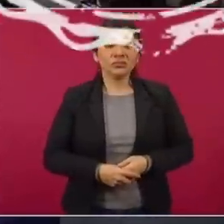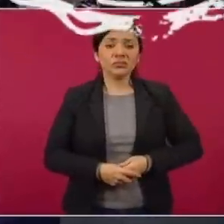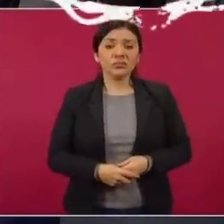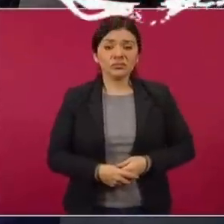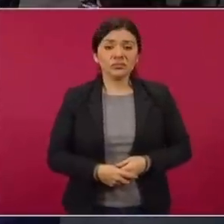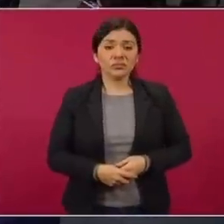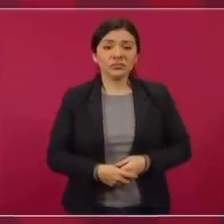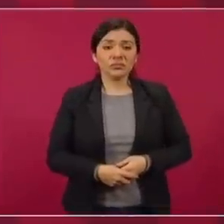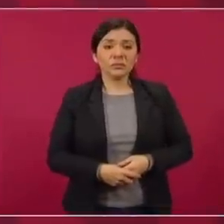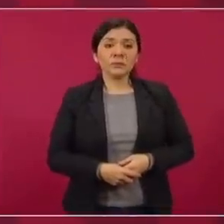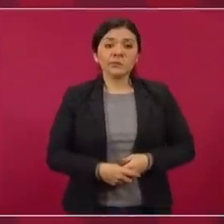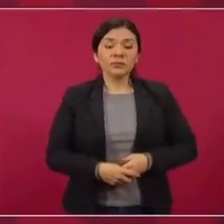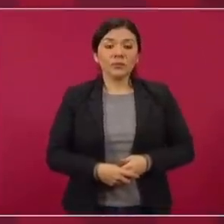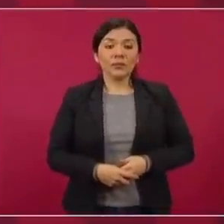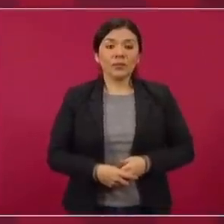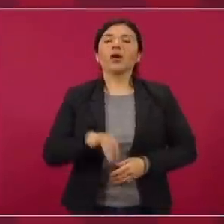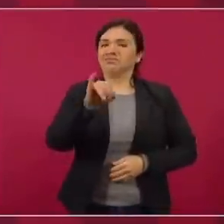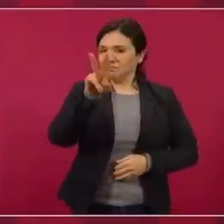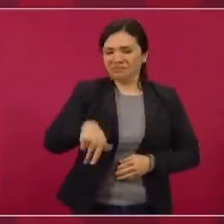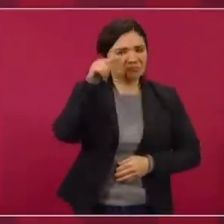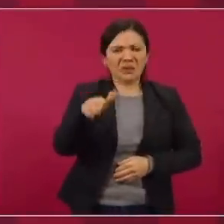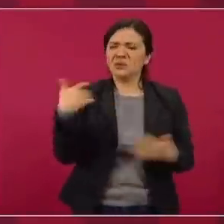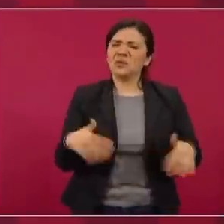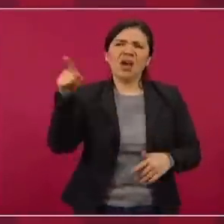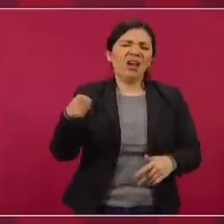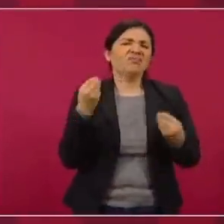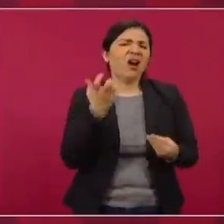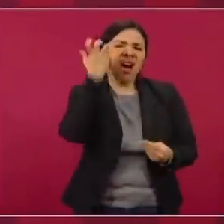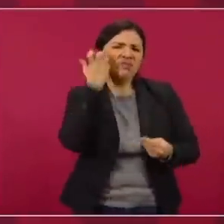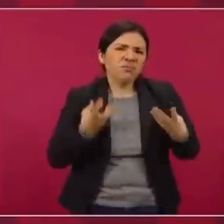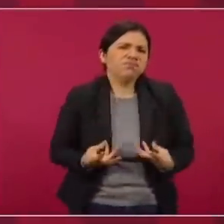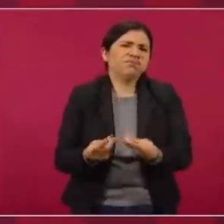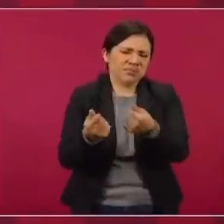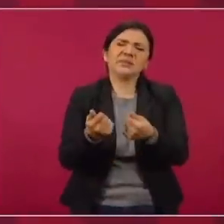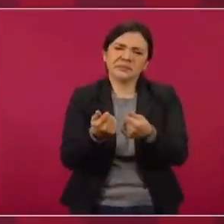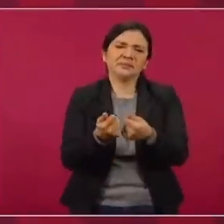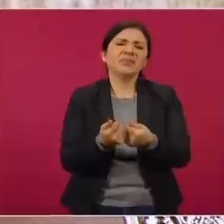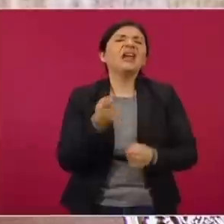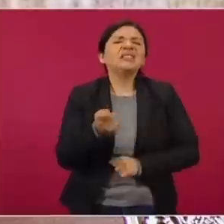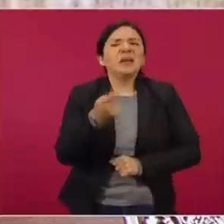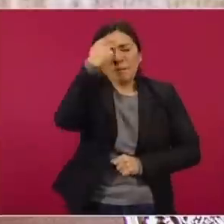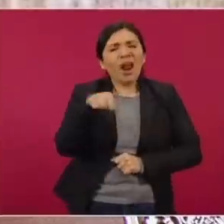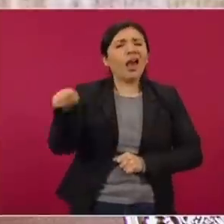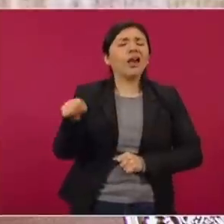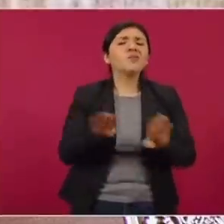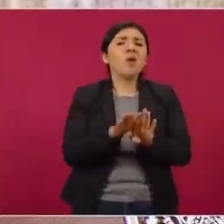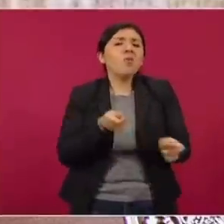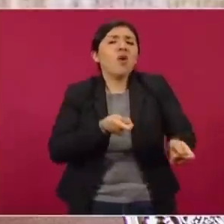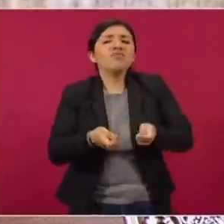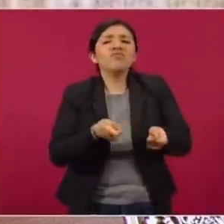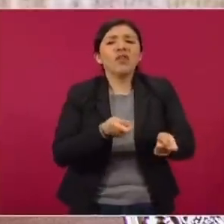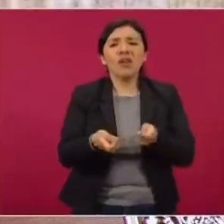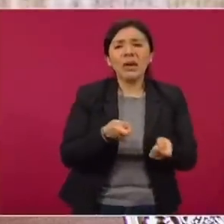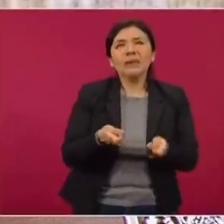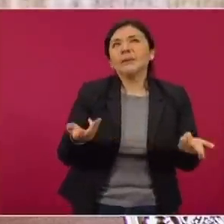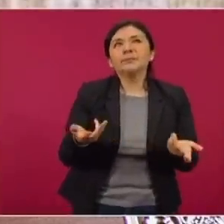Es evidente, habían excesos. Era una forma también de tener control de